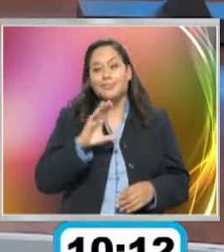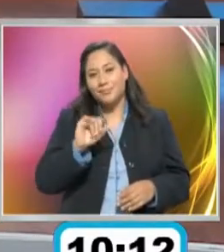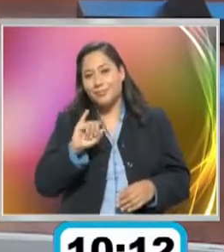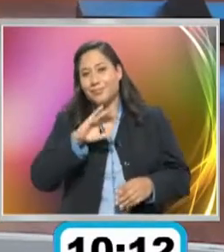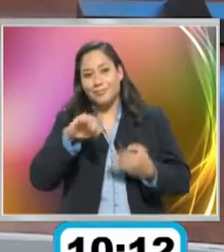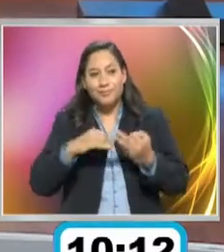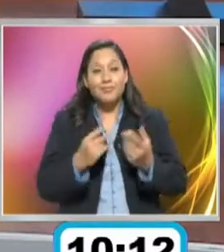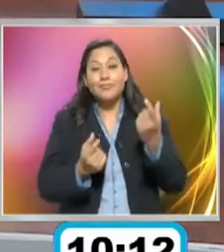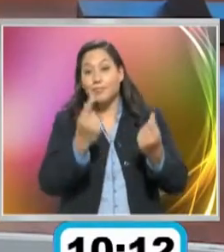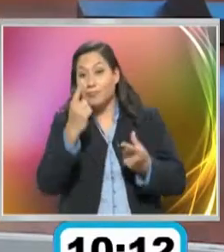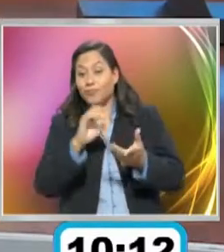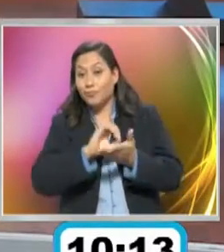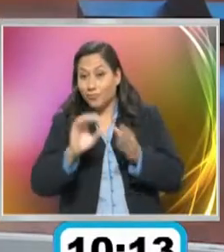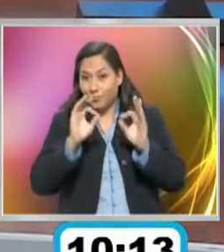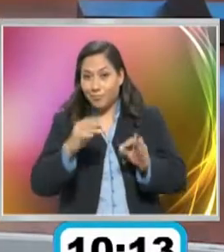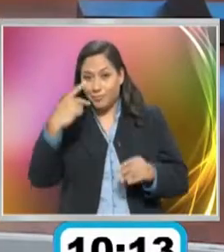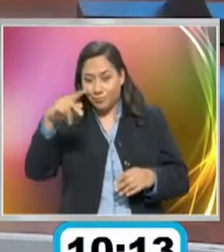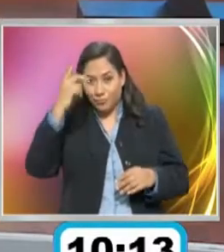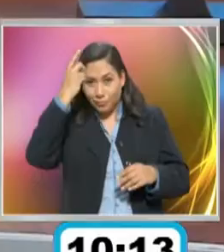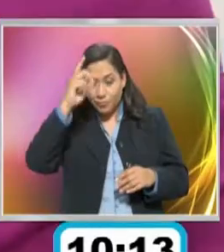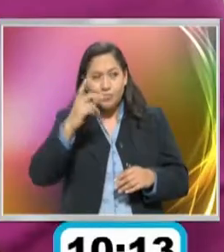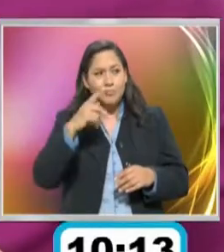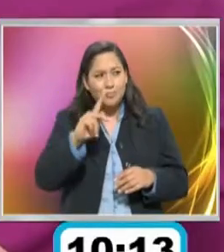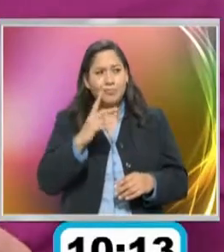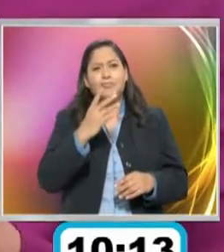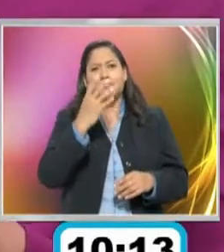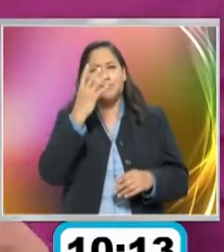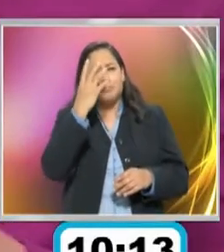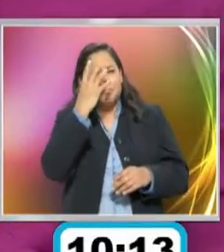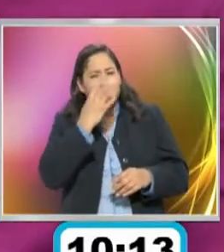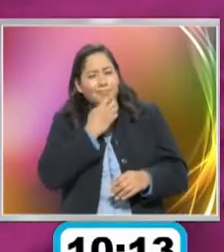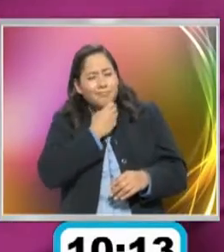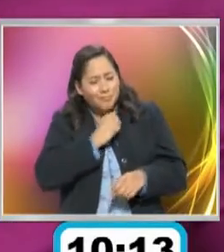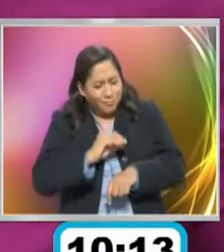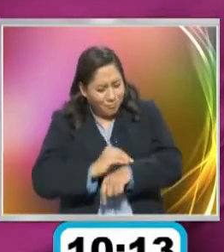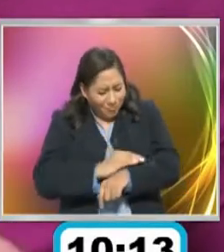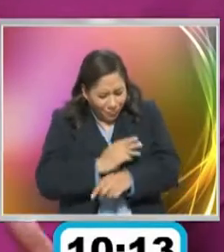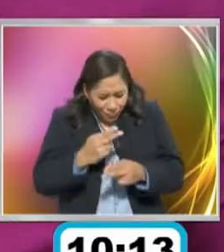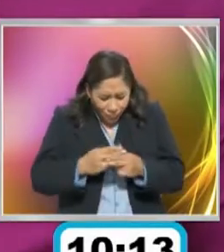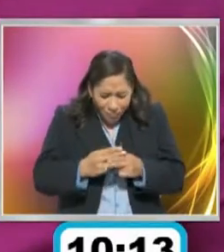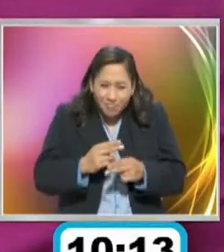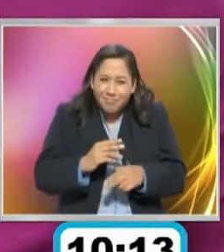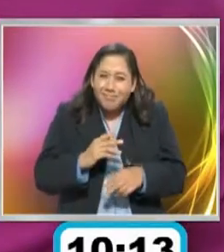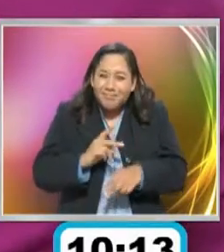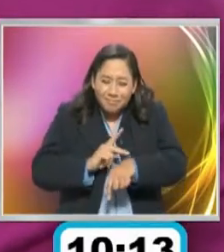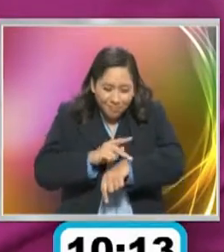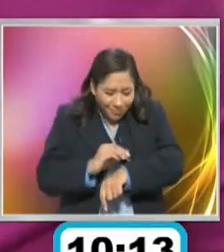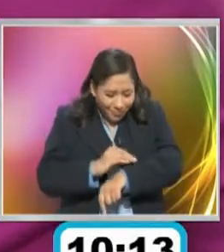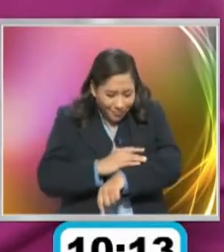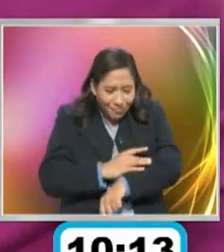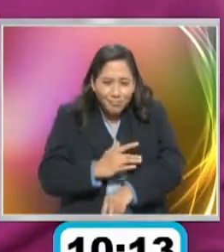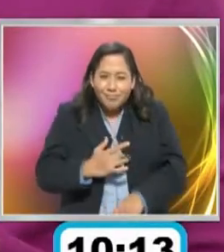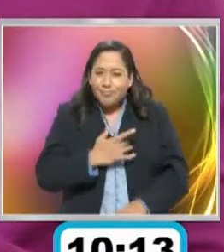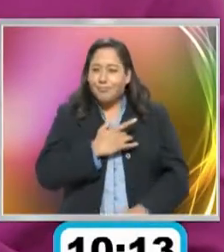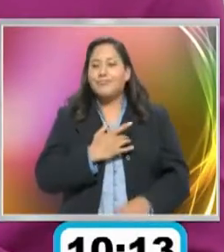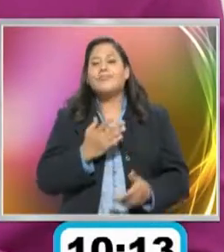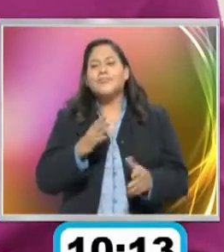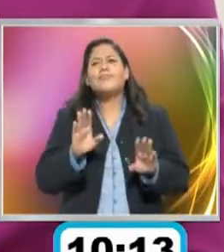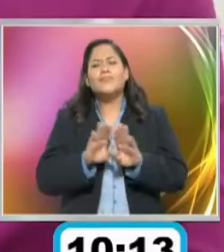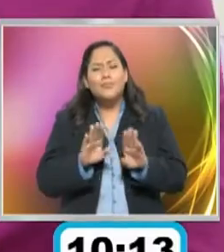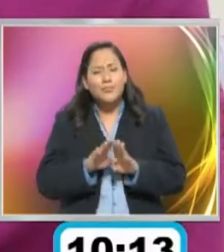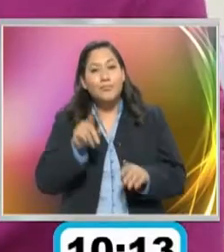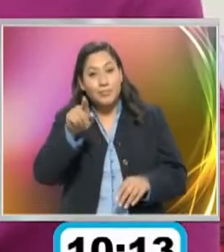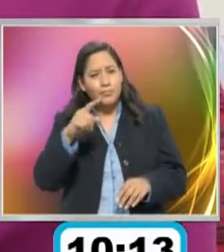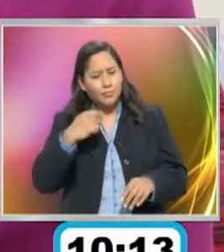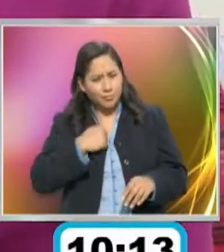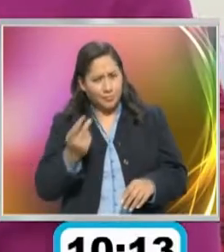por ahí hay uno que otro original, pero es entrañable, entra por los huesos, entra por los poros, entra por los sentidos. ¿Y cómo le haces? Porque